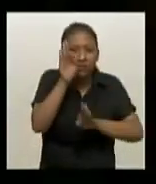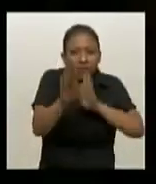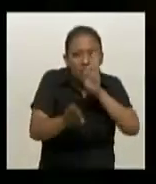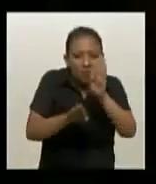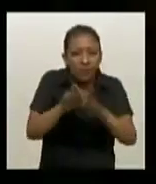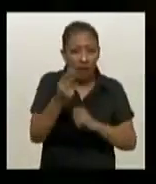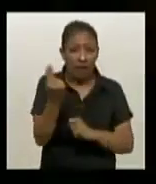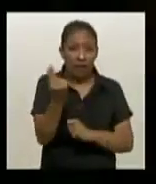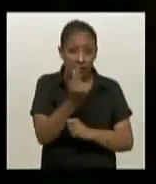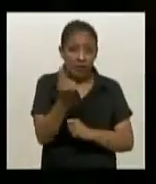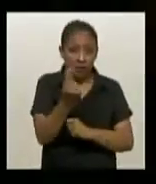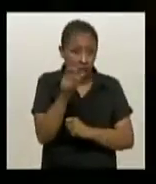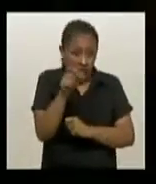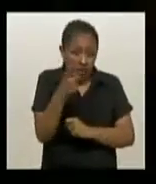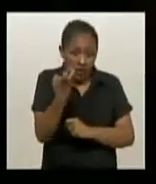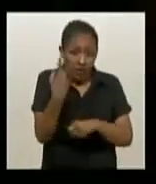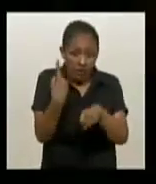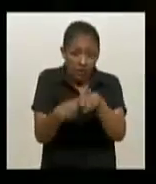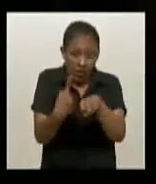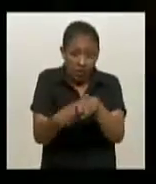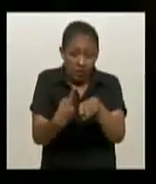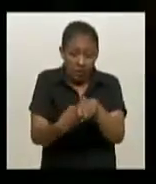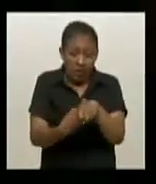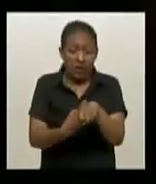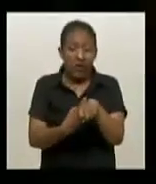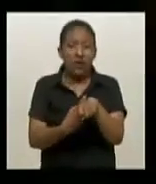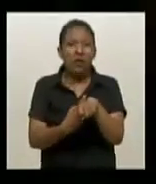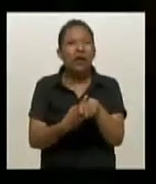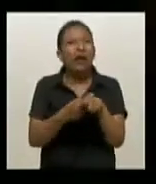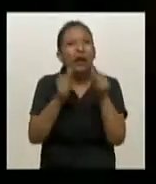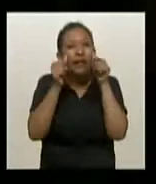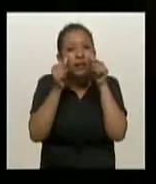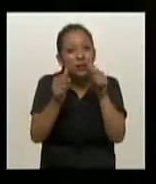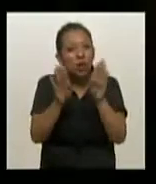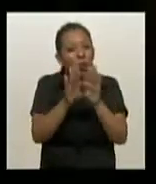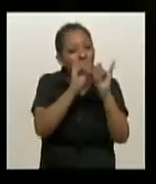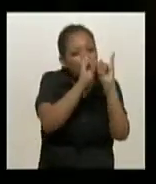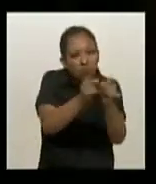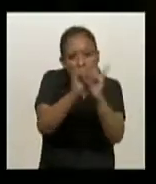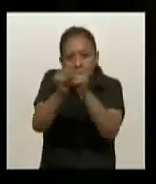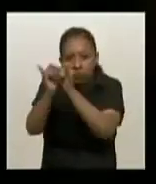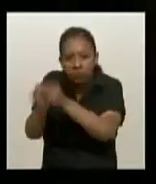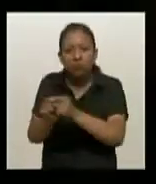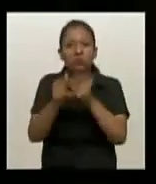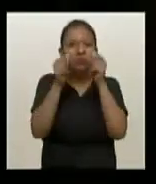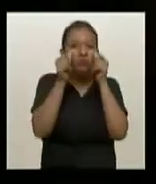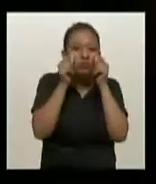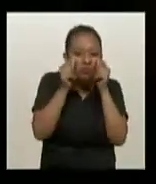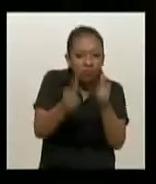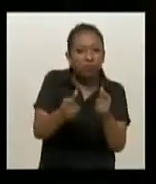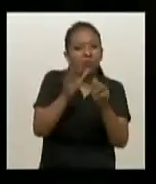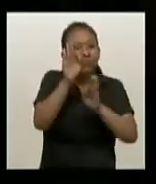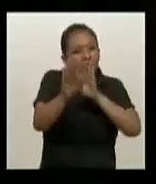una atención que requiere la misma enfermedad, una atención más personalizada, una atención,